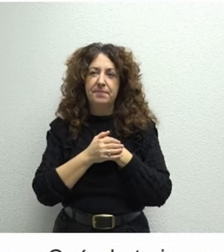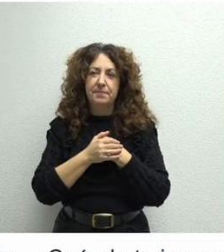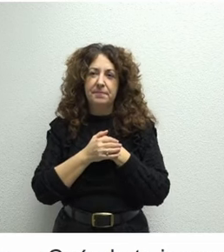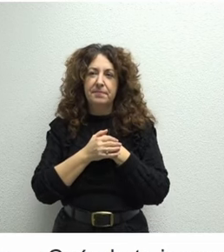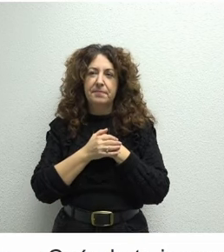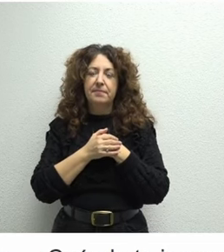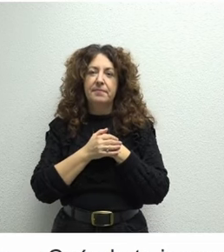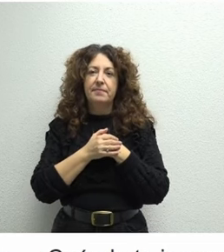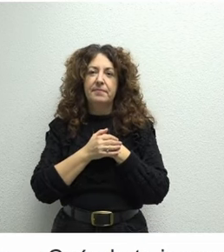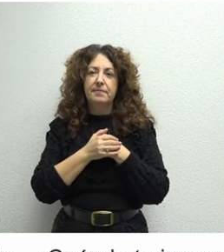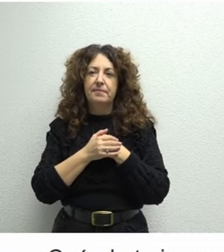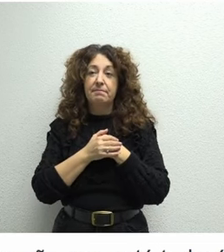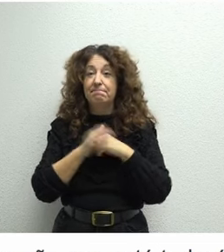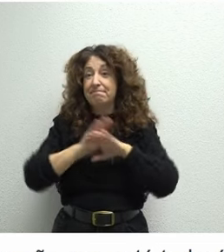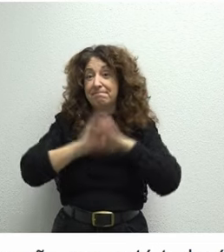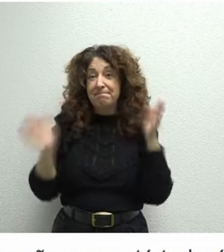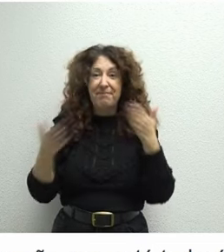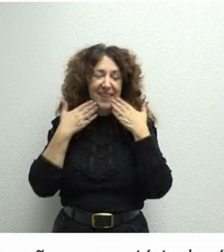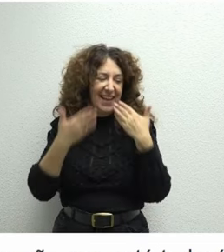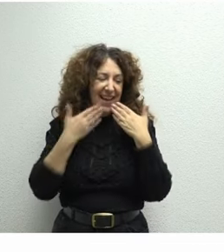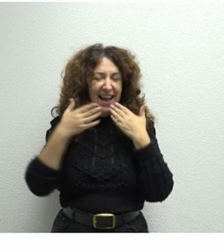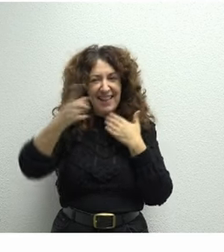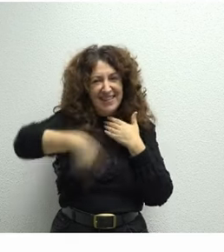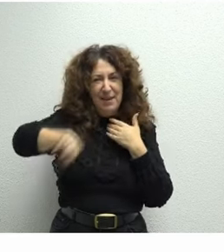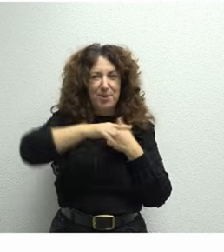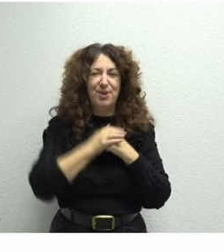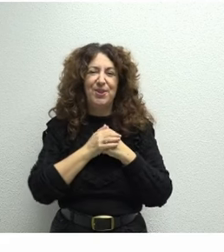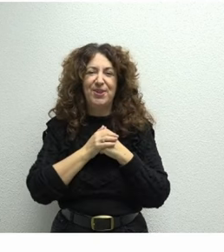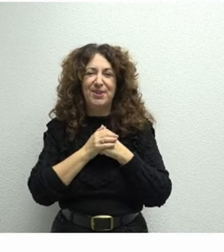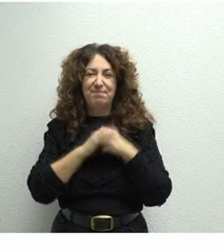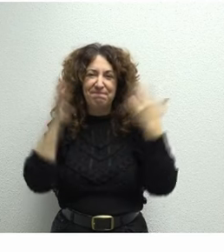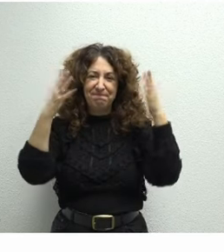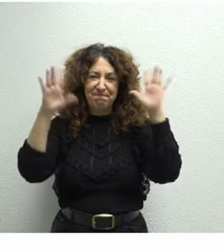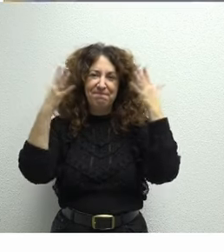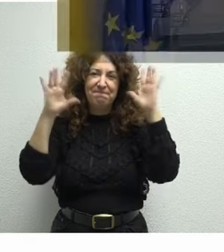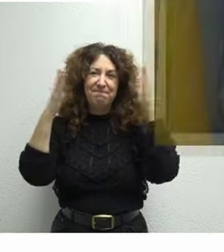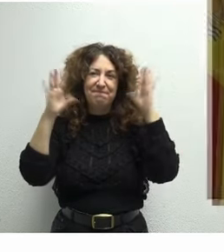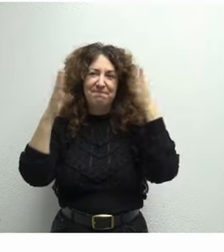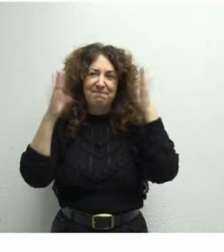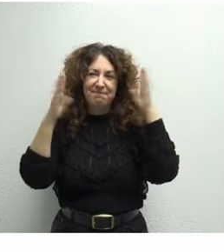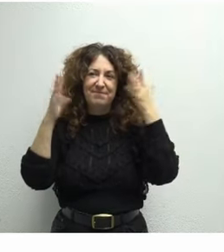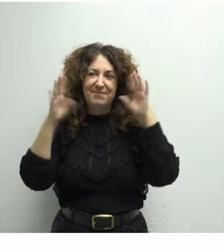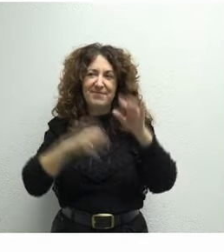Muchas pues muchas gracias a vosotros